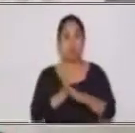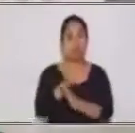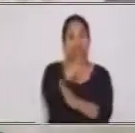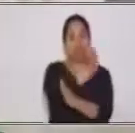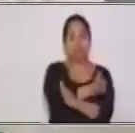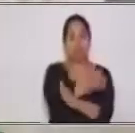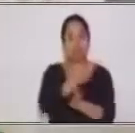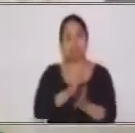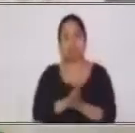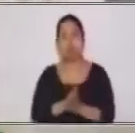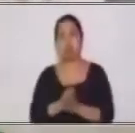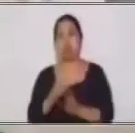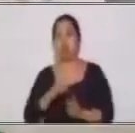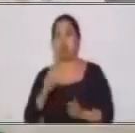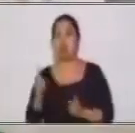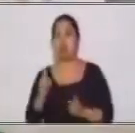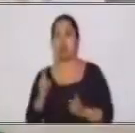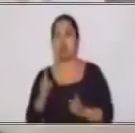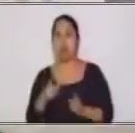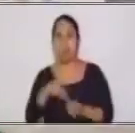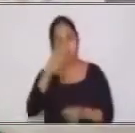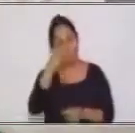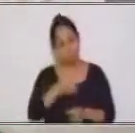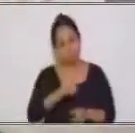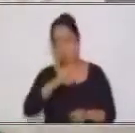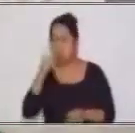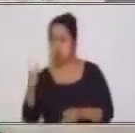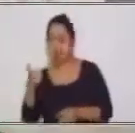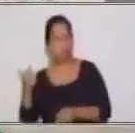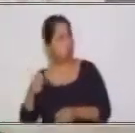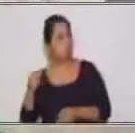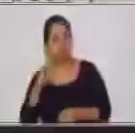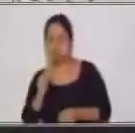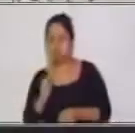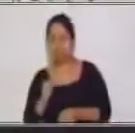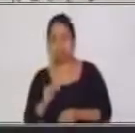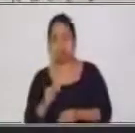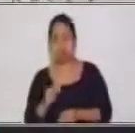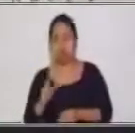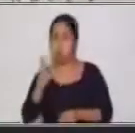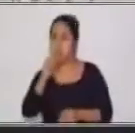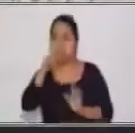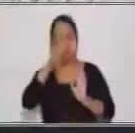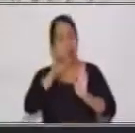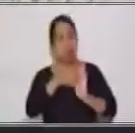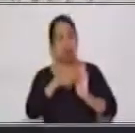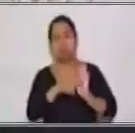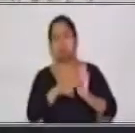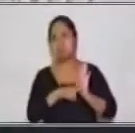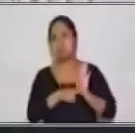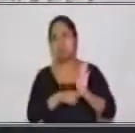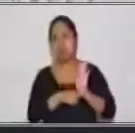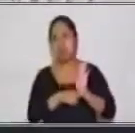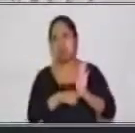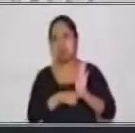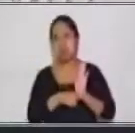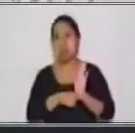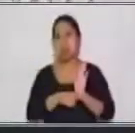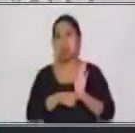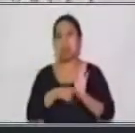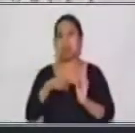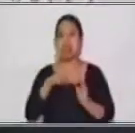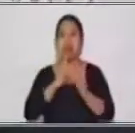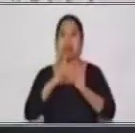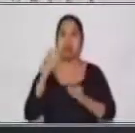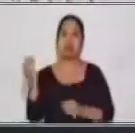muy subjetivo, todo lo quieren realizar subjetivamente. No existen normas y la exaltación de los sentimientos. También dentro